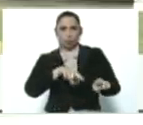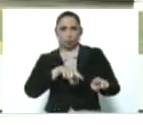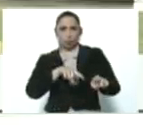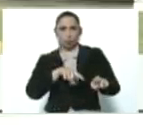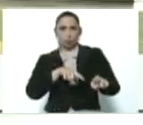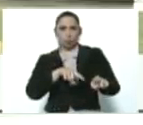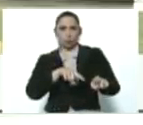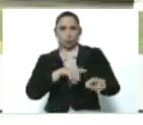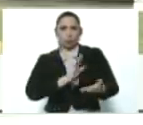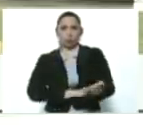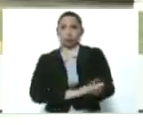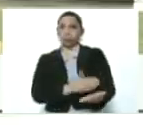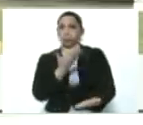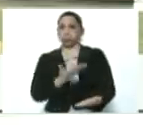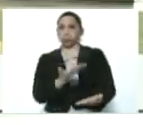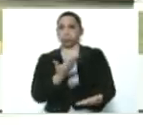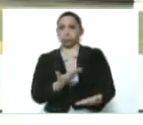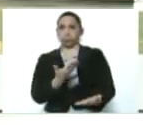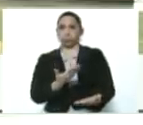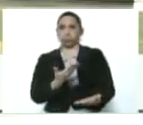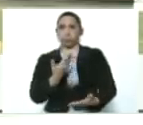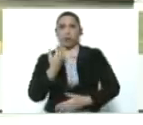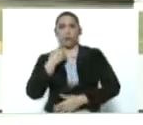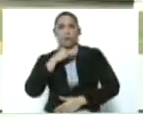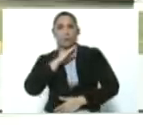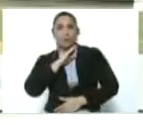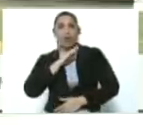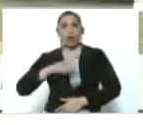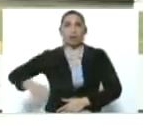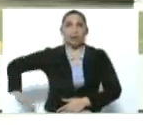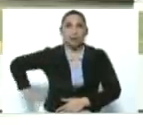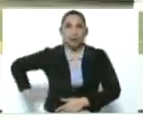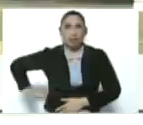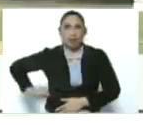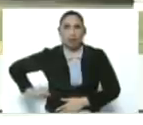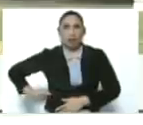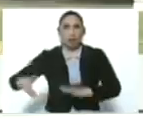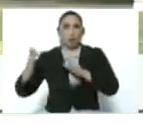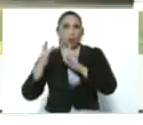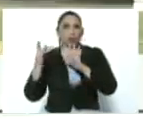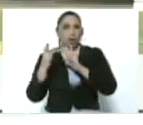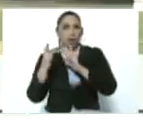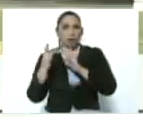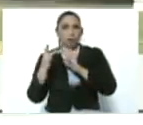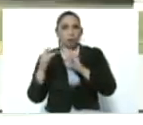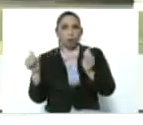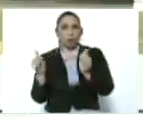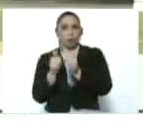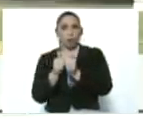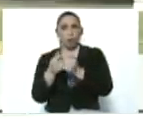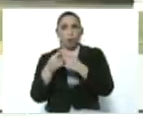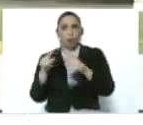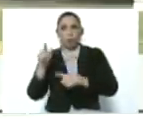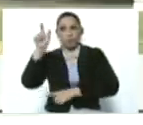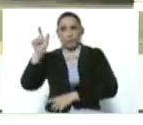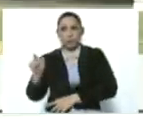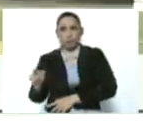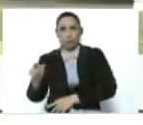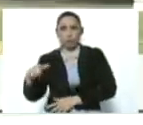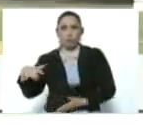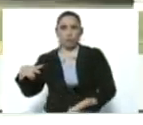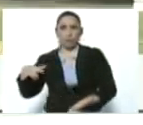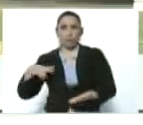hipertenso antecedente de enfermedad renal tuvo contacto con viajero proveniente del